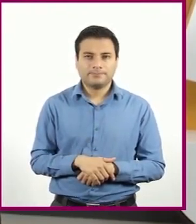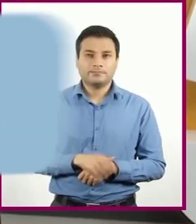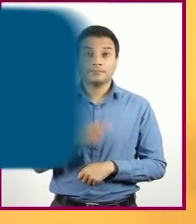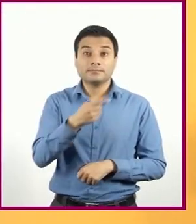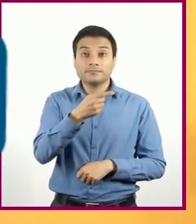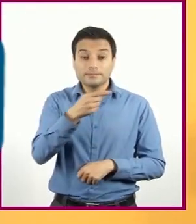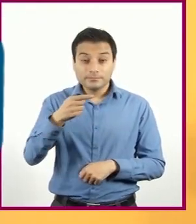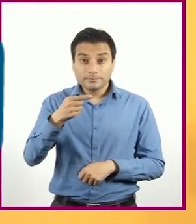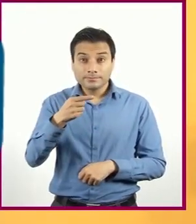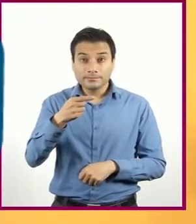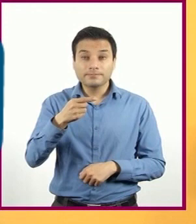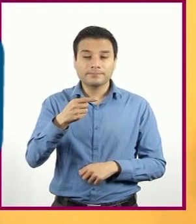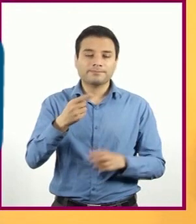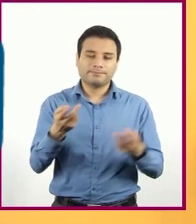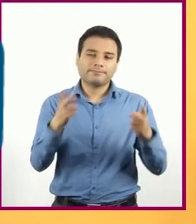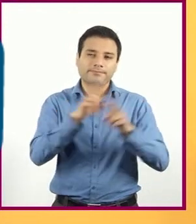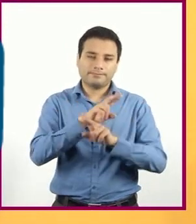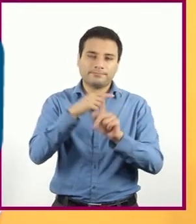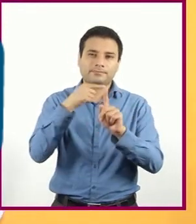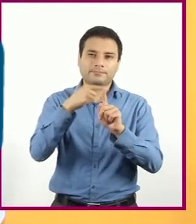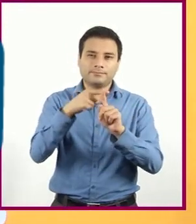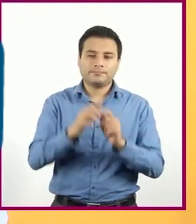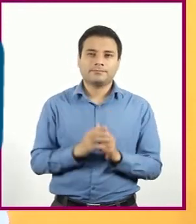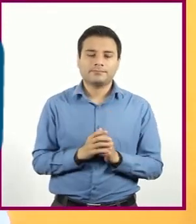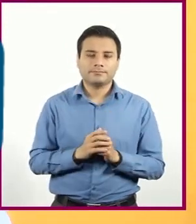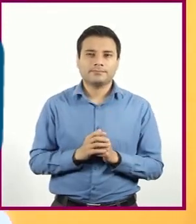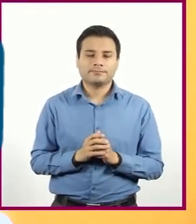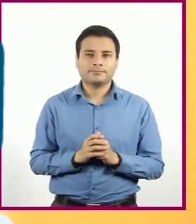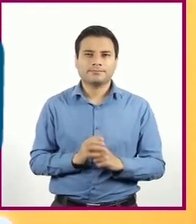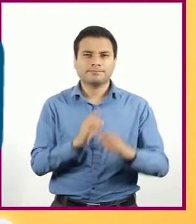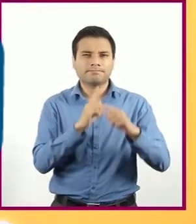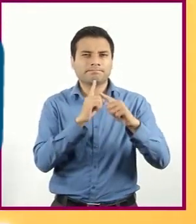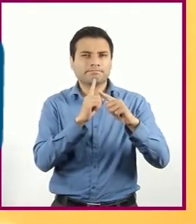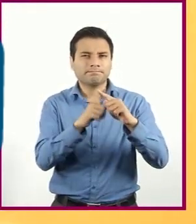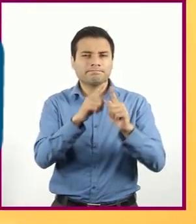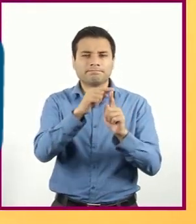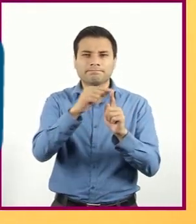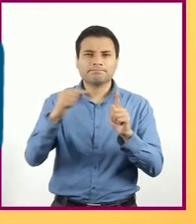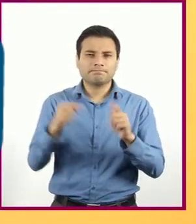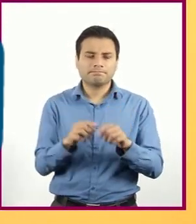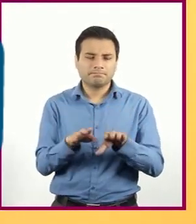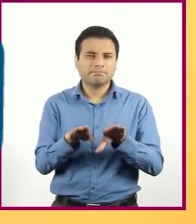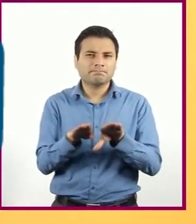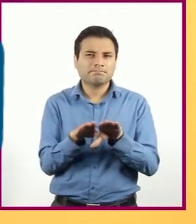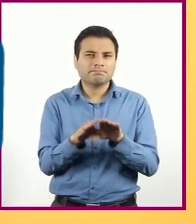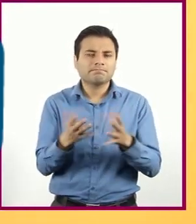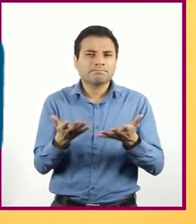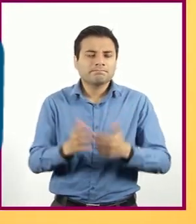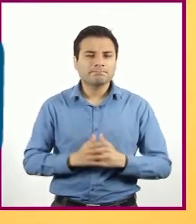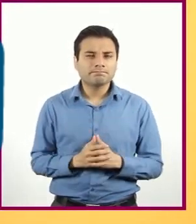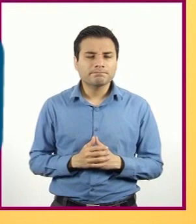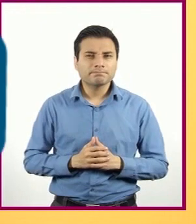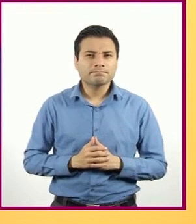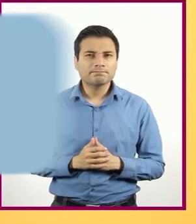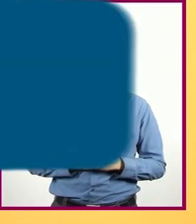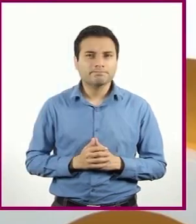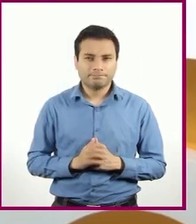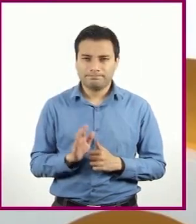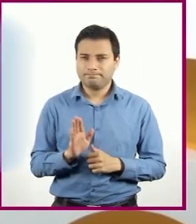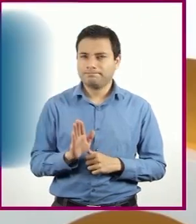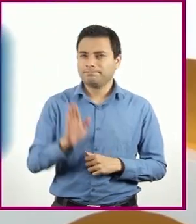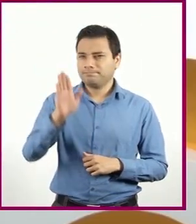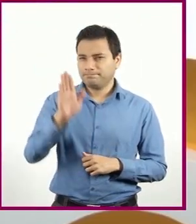resta. En el caso de la multiplicación y la división, parece que lo que se pasa de un miembro a otro son